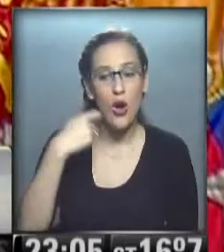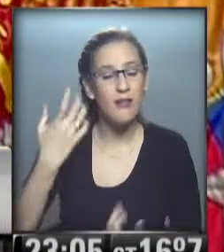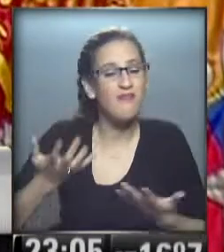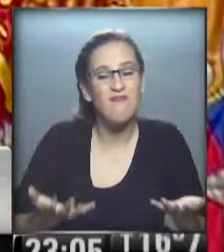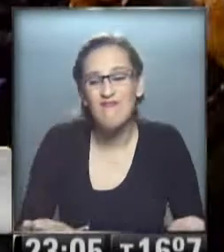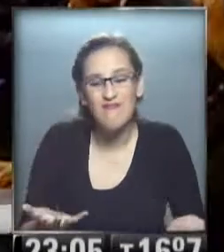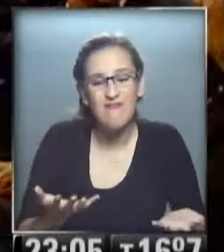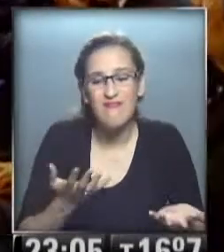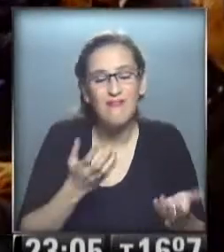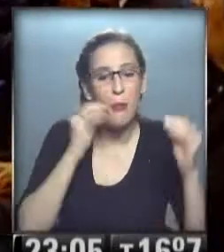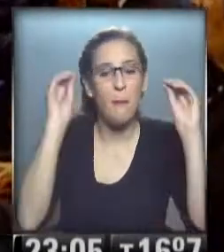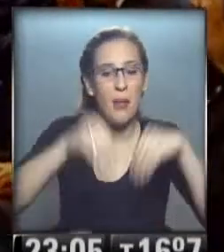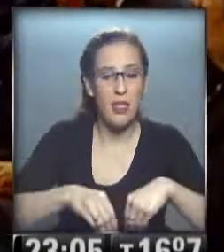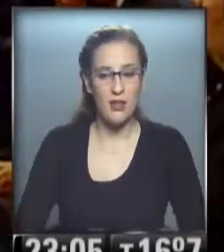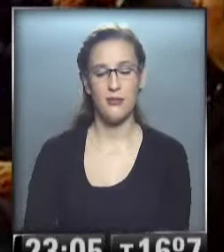han dado resultado.